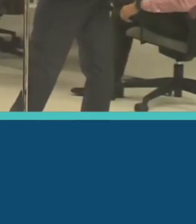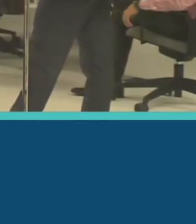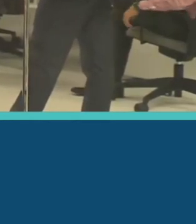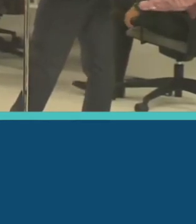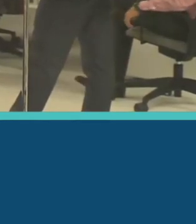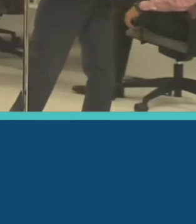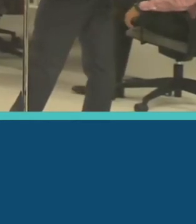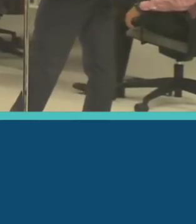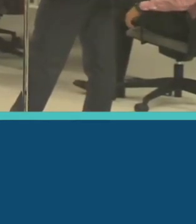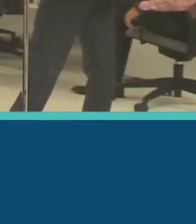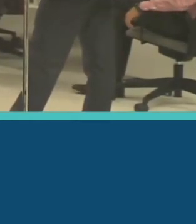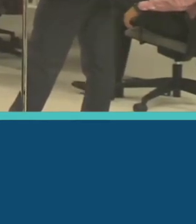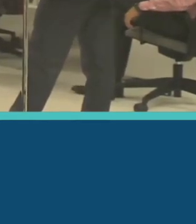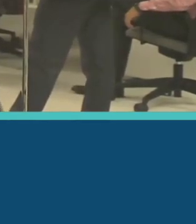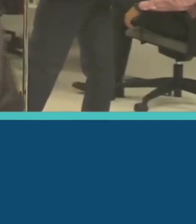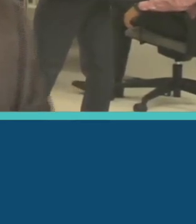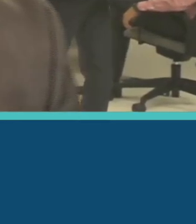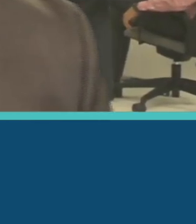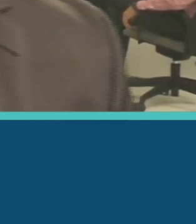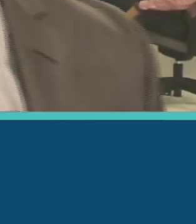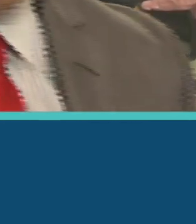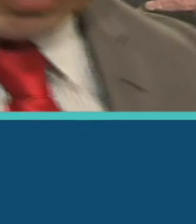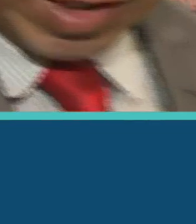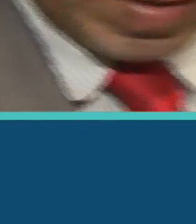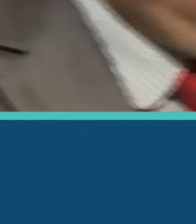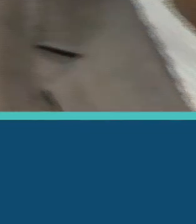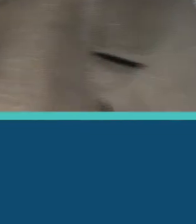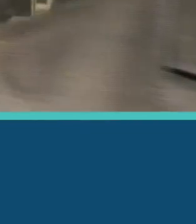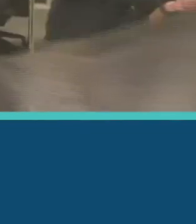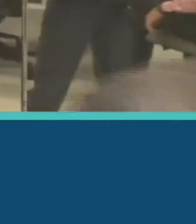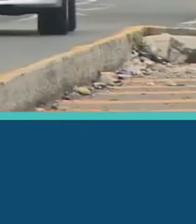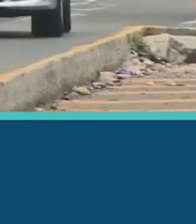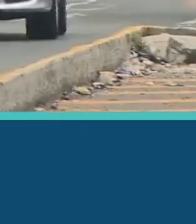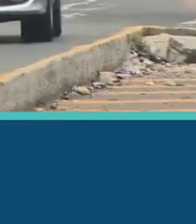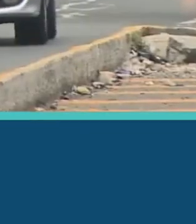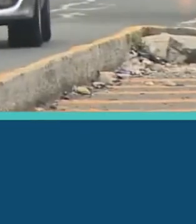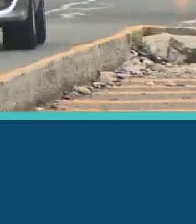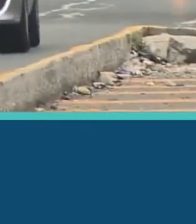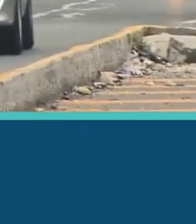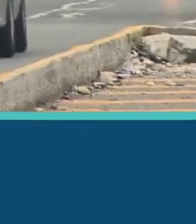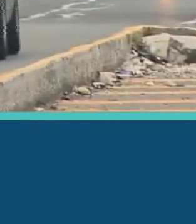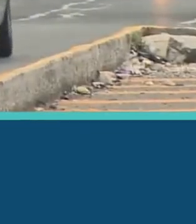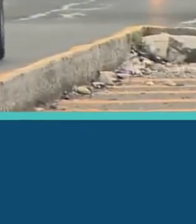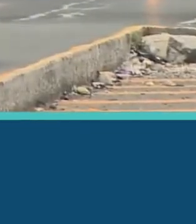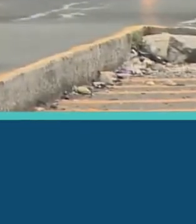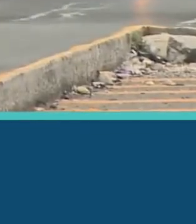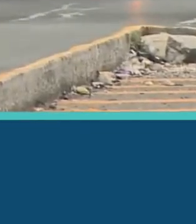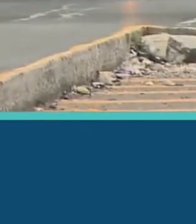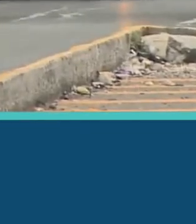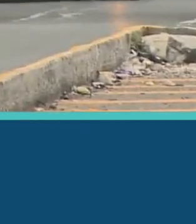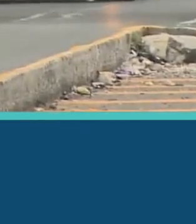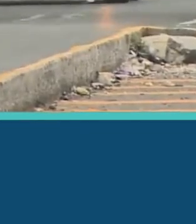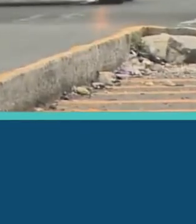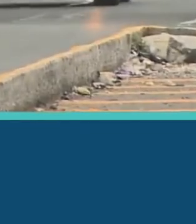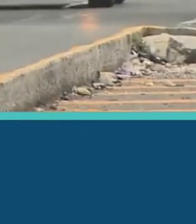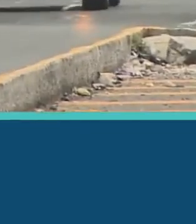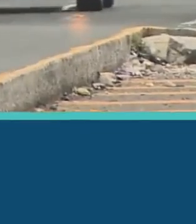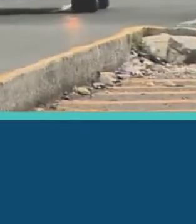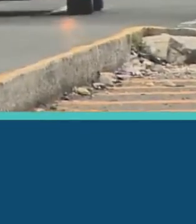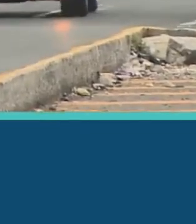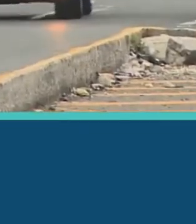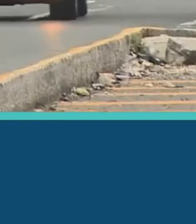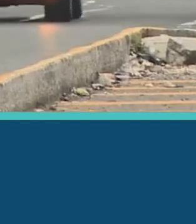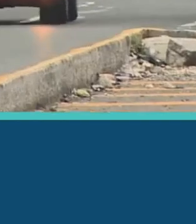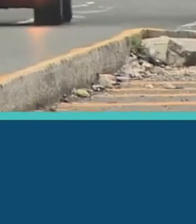fracción aquí en la Asamblea Legislativa. Vamos a ver imágenes en vivo del camarógrafo Sergio Quesada. En este momento la reunión se mantiene, comenzaron a eso de las